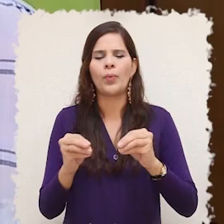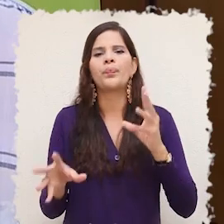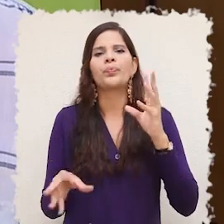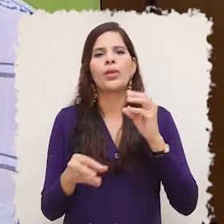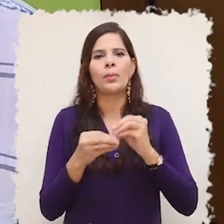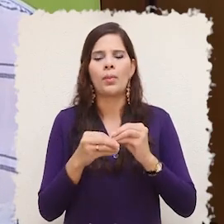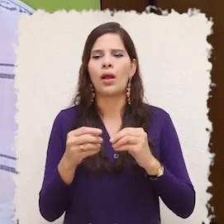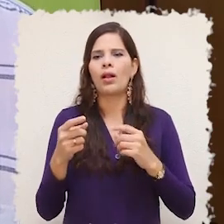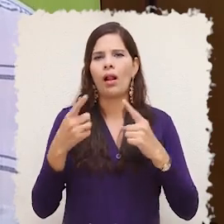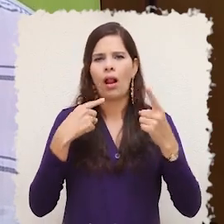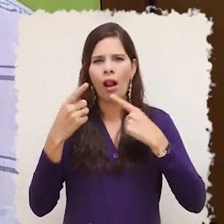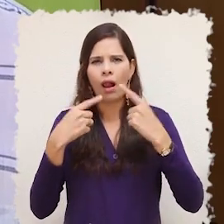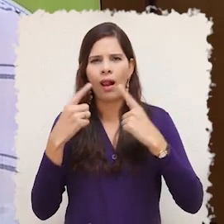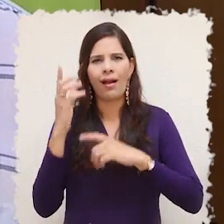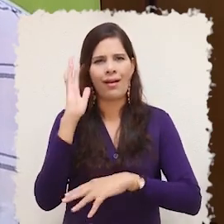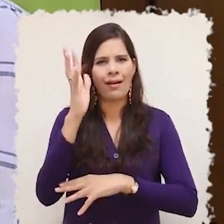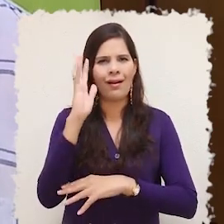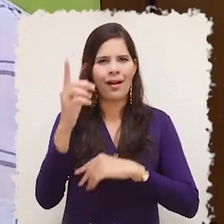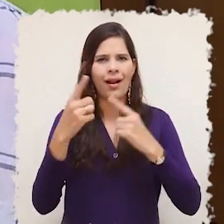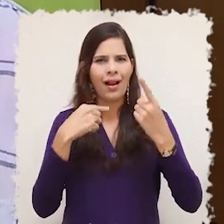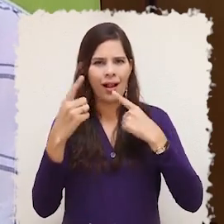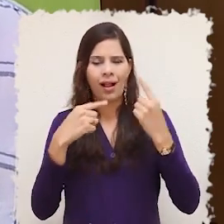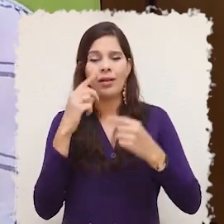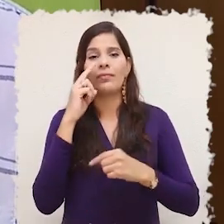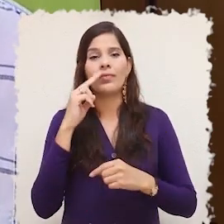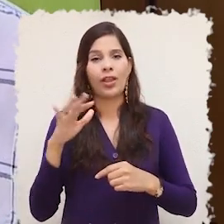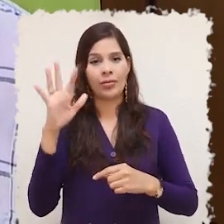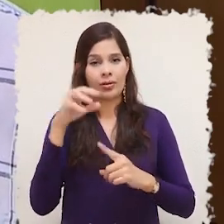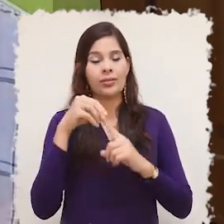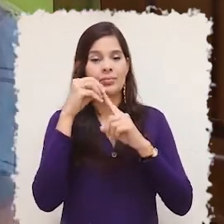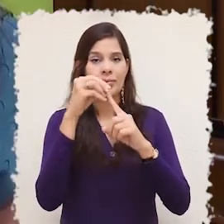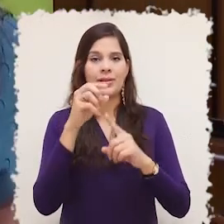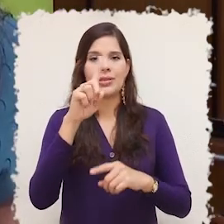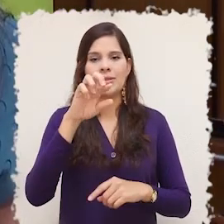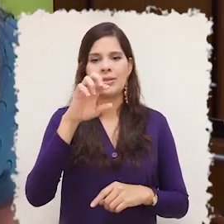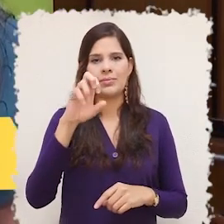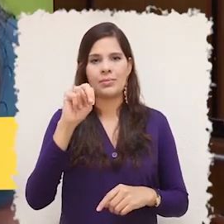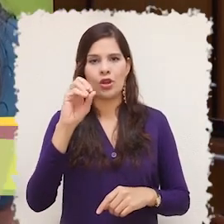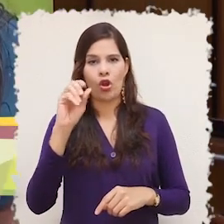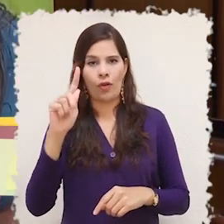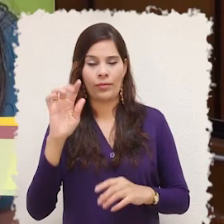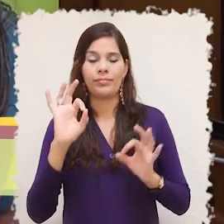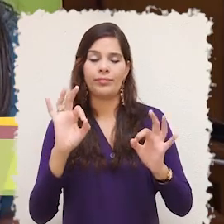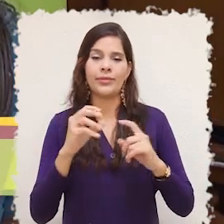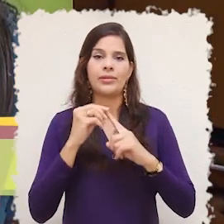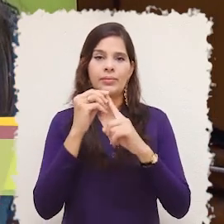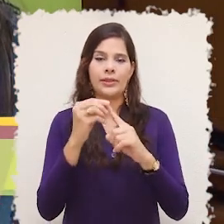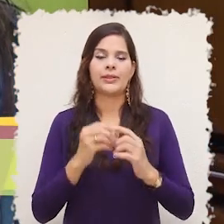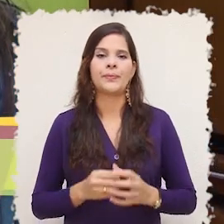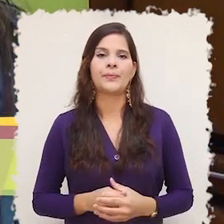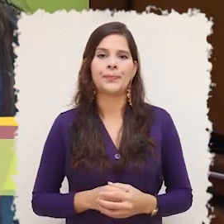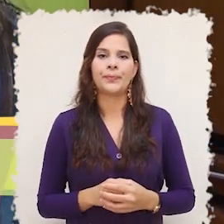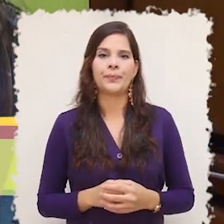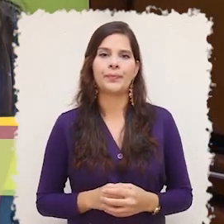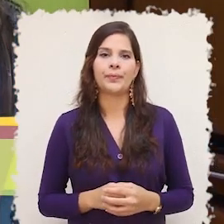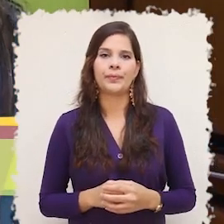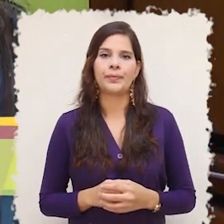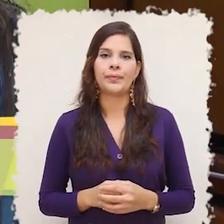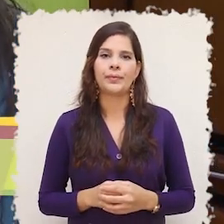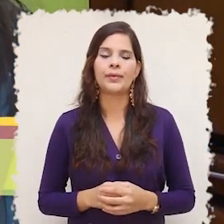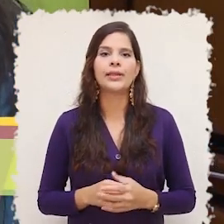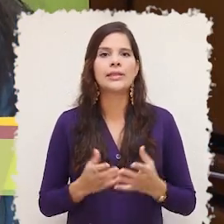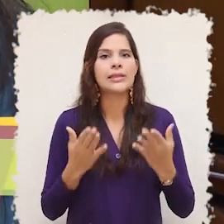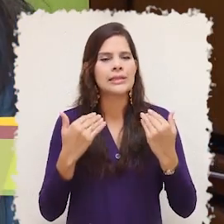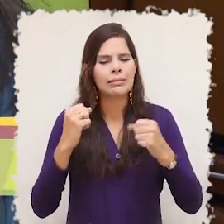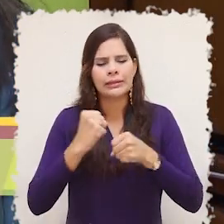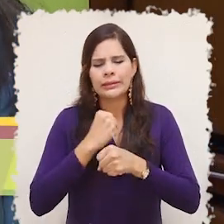También el simposio que realizamos fue pionero a nivel nacional de spin-off. Estamos trabajando fuertemente para poder llevar